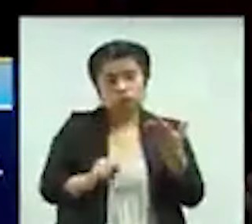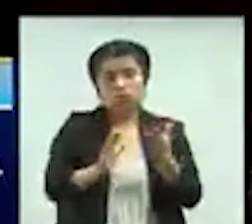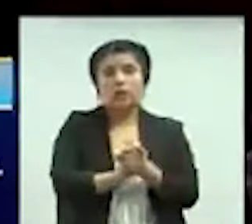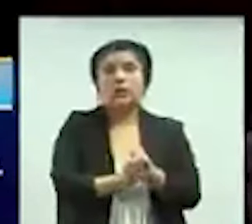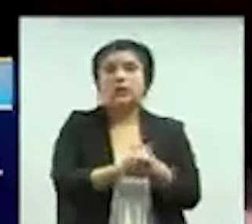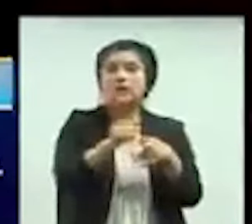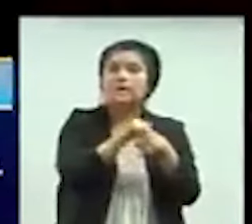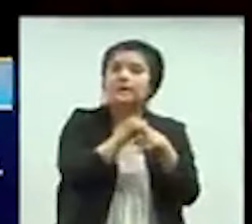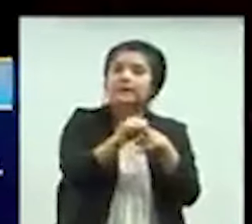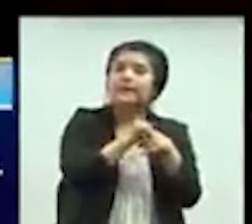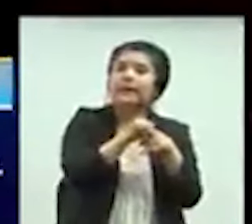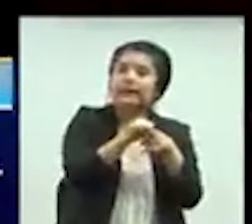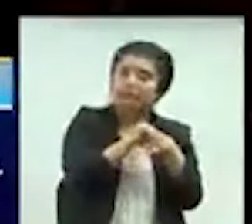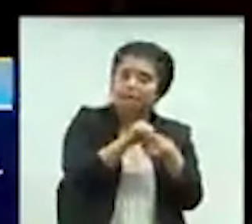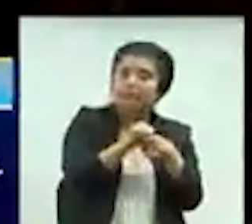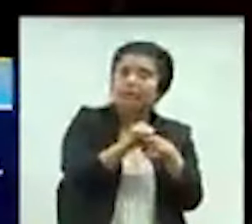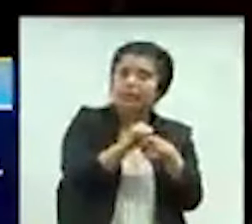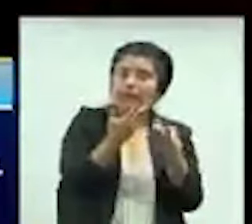de la paz?